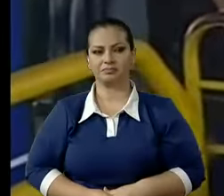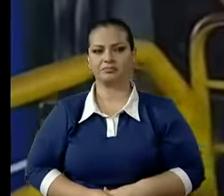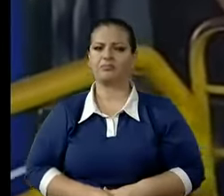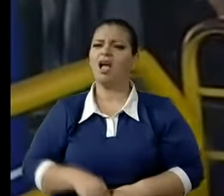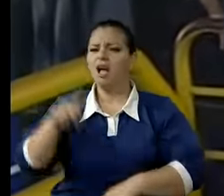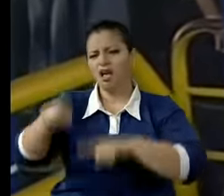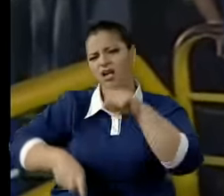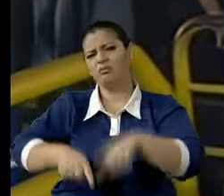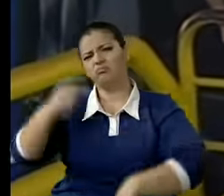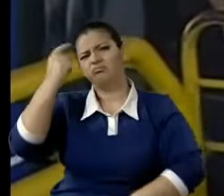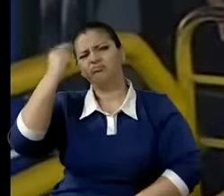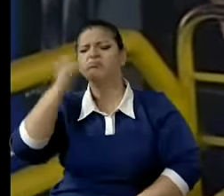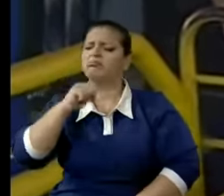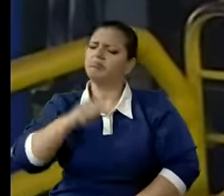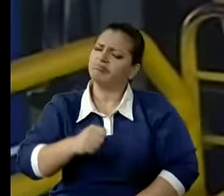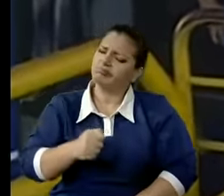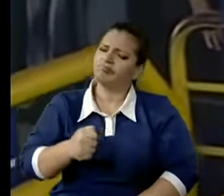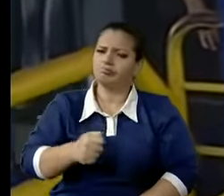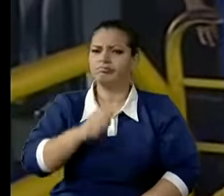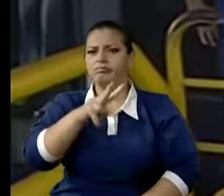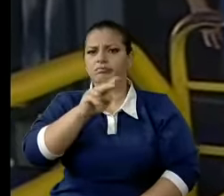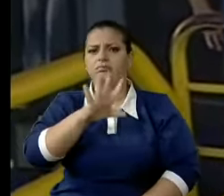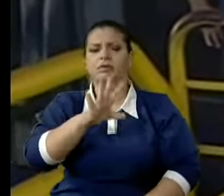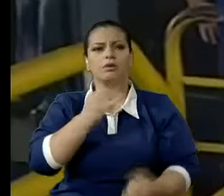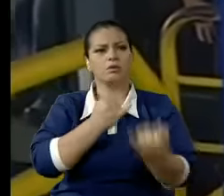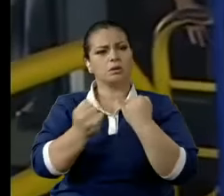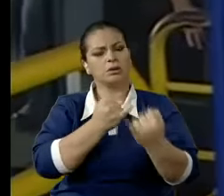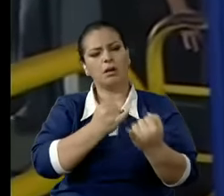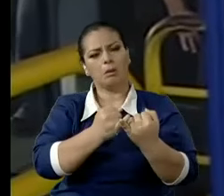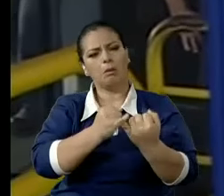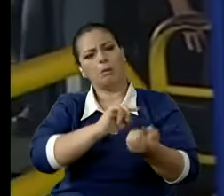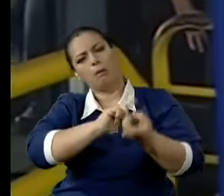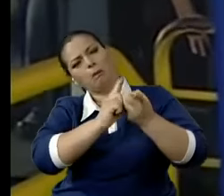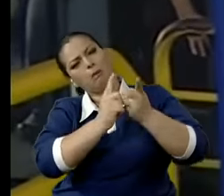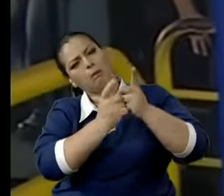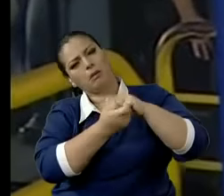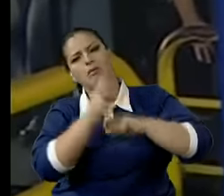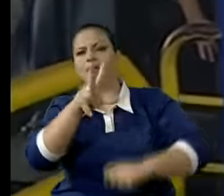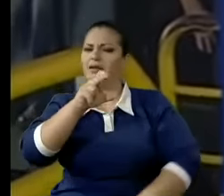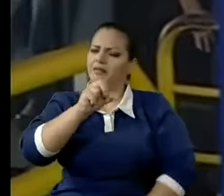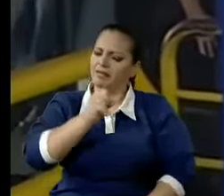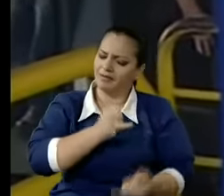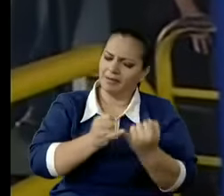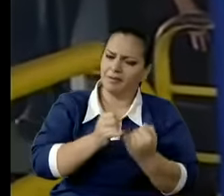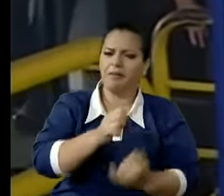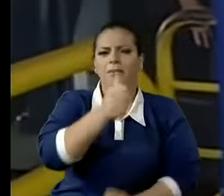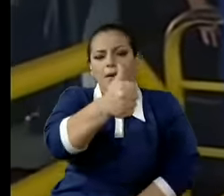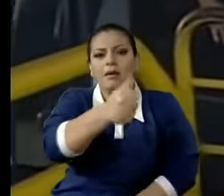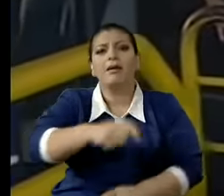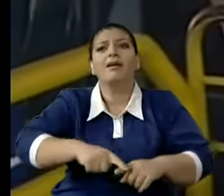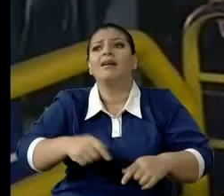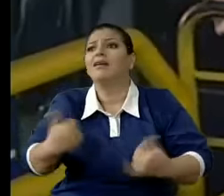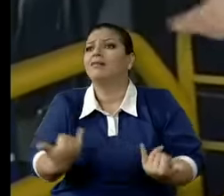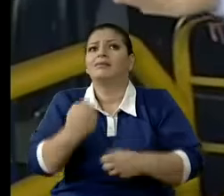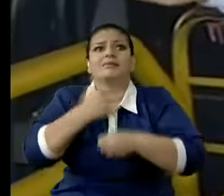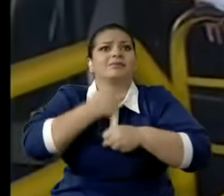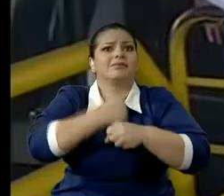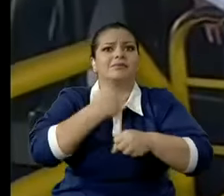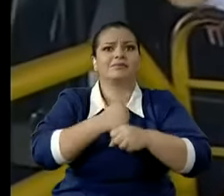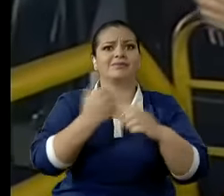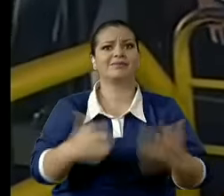el costo del precio del pasaje de la Metrovía, pero dice que la economía no es buena en el país. Otros, en cambio, piden